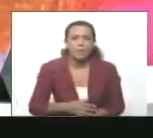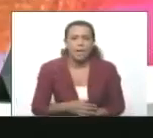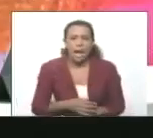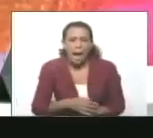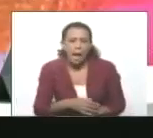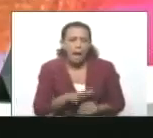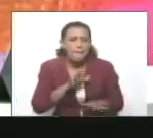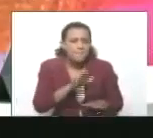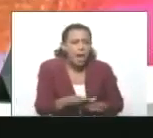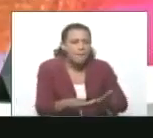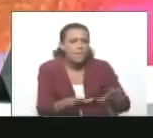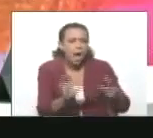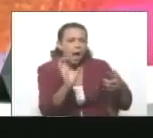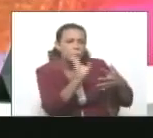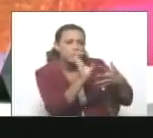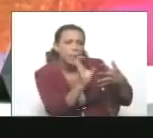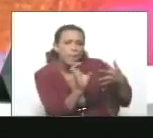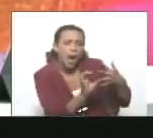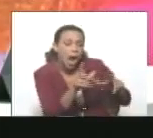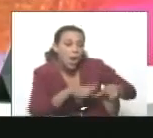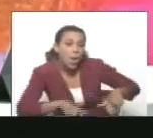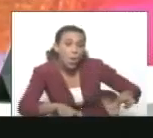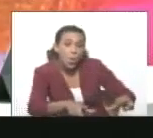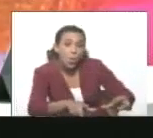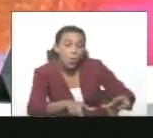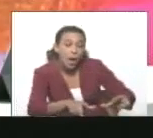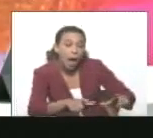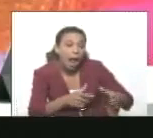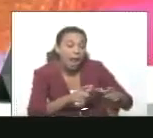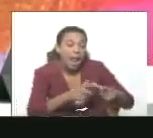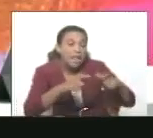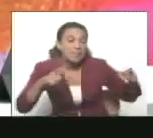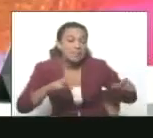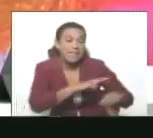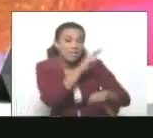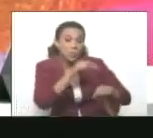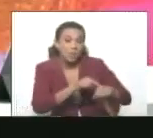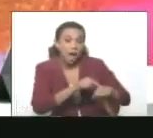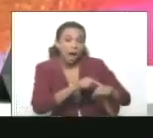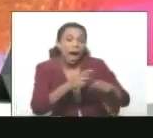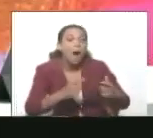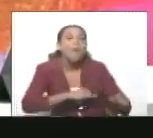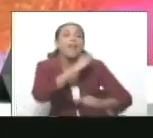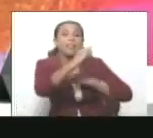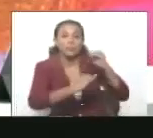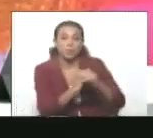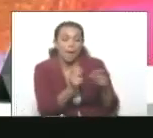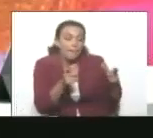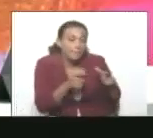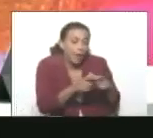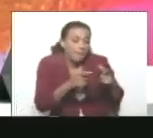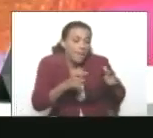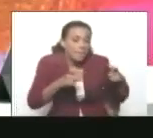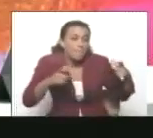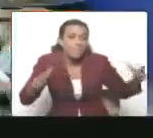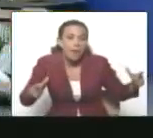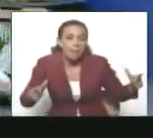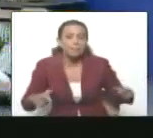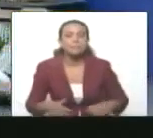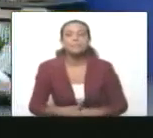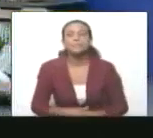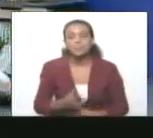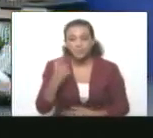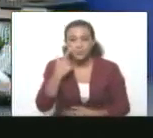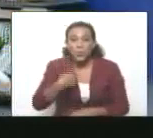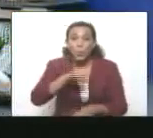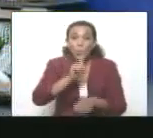por escala, de la escala local a la nacional, de la escala nacional a la internacional. Correcto. Fíjese que uno de